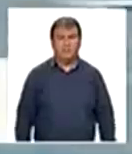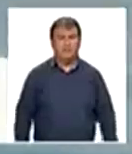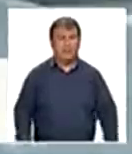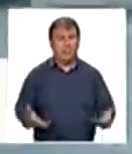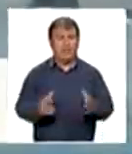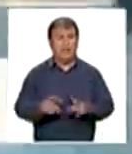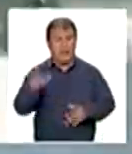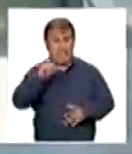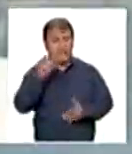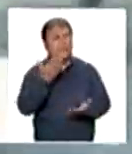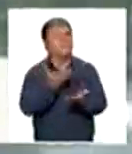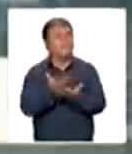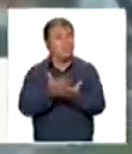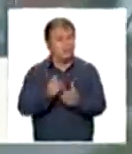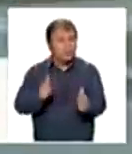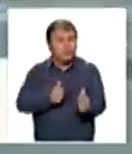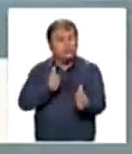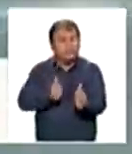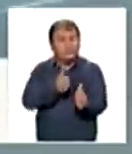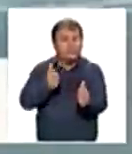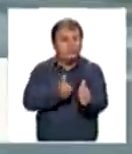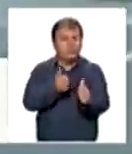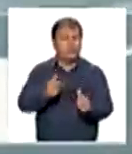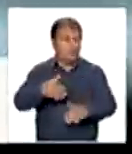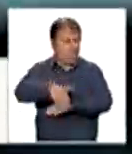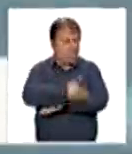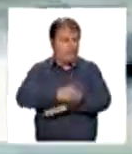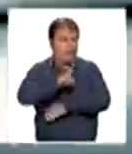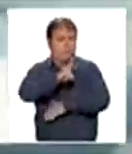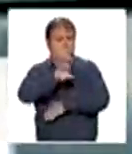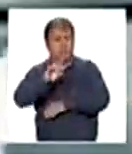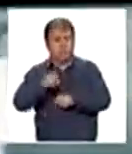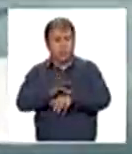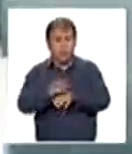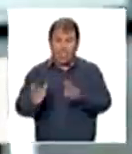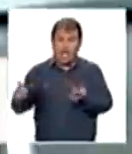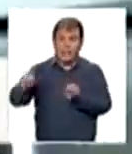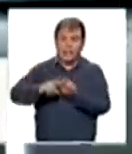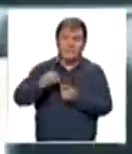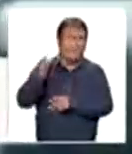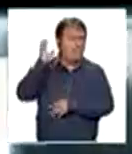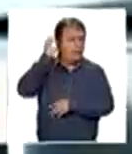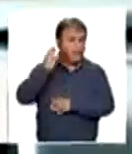Latina lo comprobó al seguirla desde 28 de julio hasta Miraflores, incluso casi